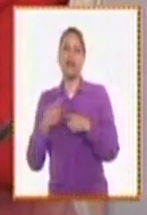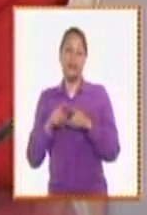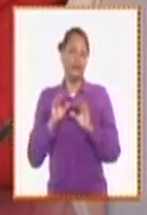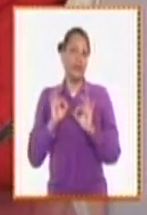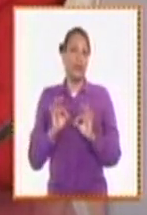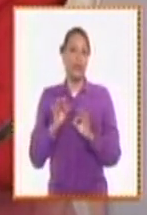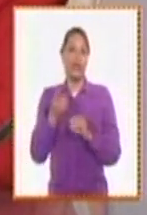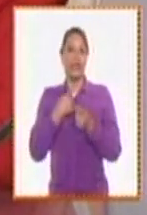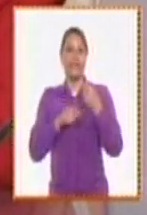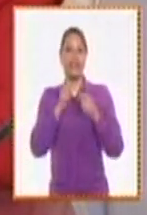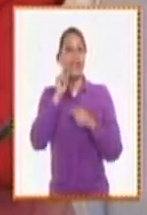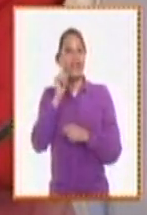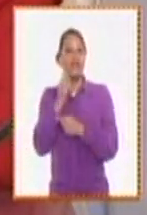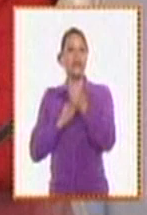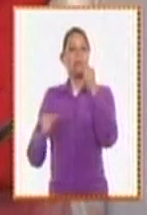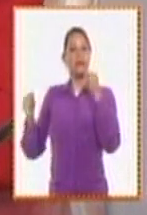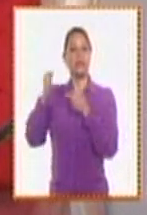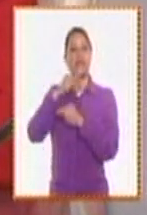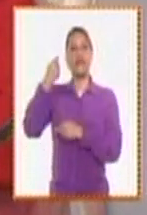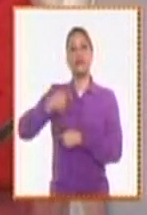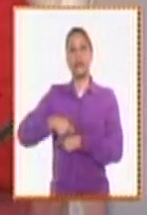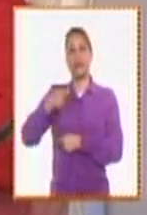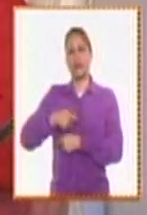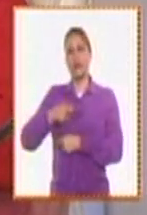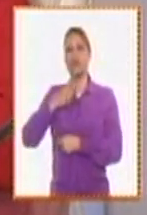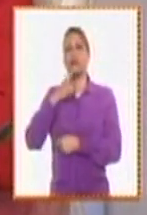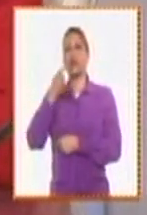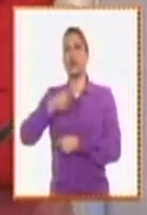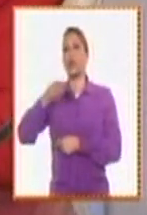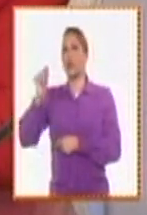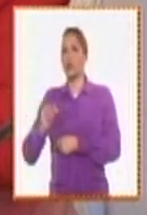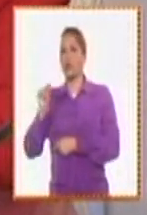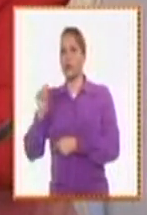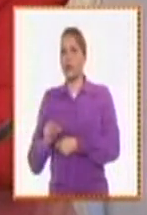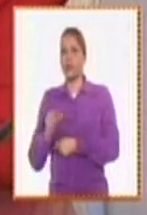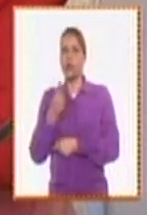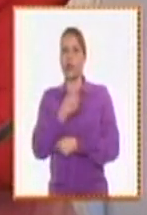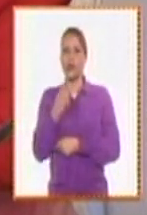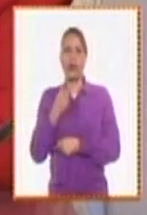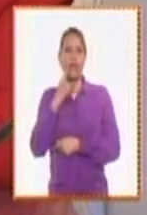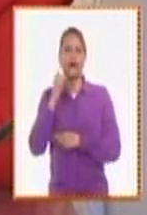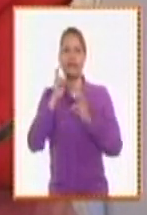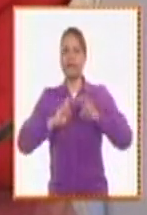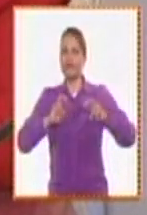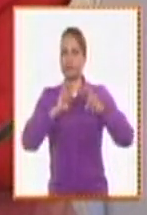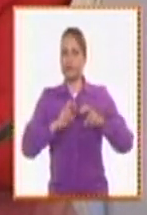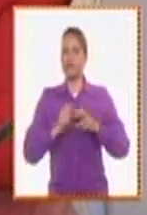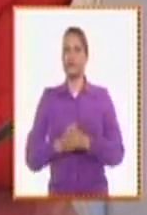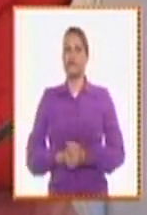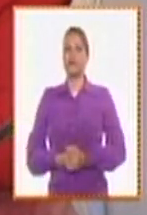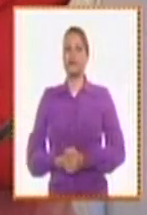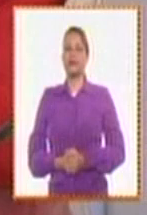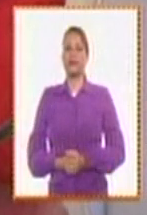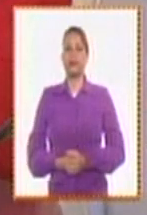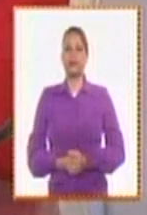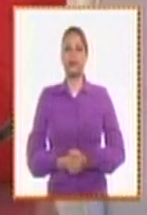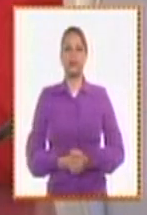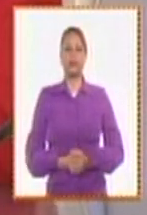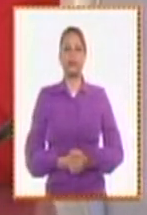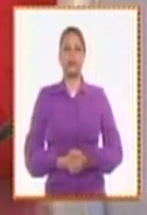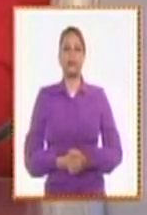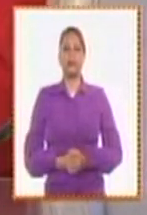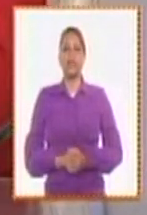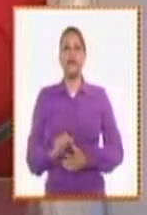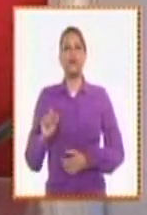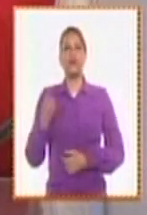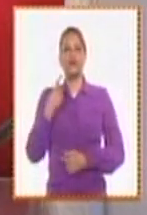debe primar en las decisiones que adoptemos en cada uno de los asuntos que conozcamos por los tribunales en sentido general, no solamente en